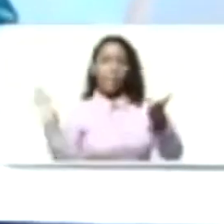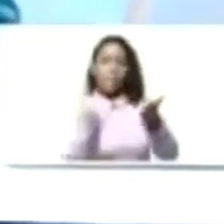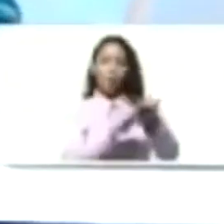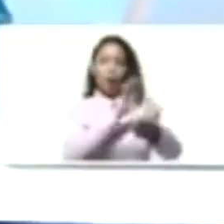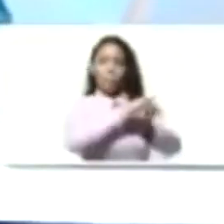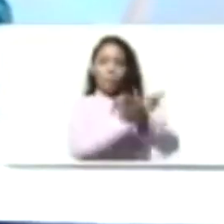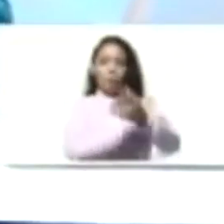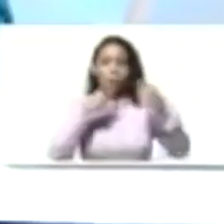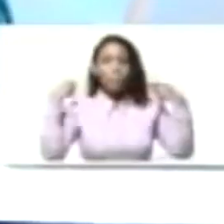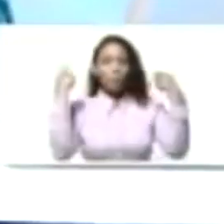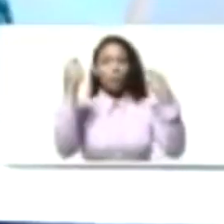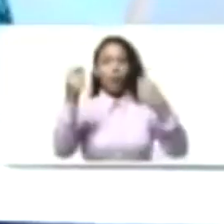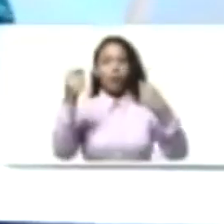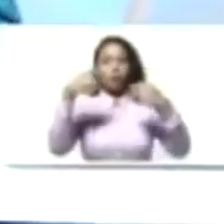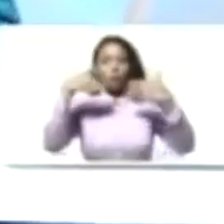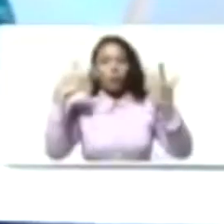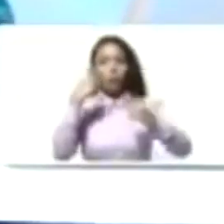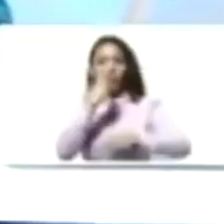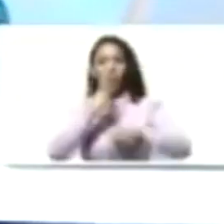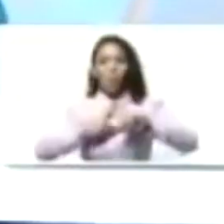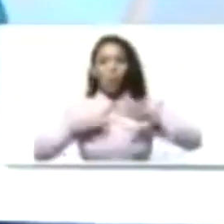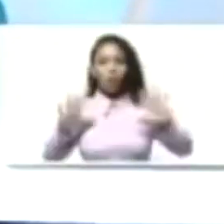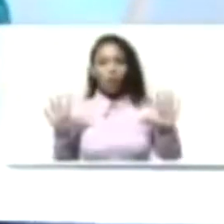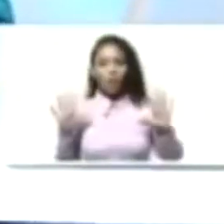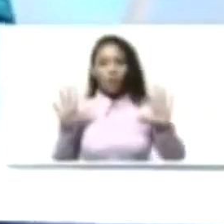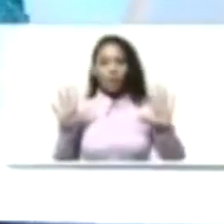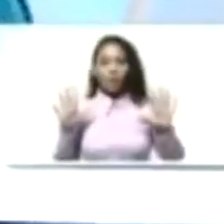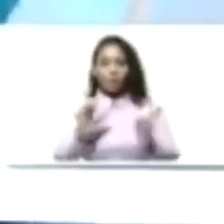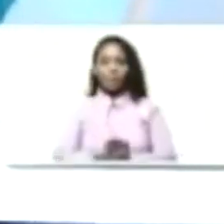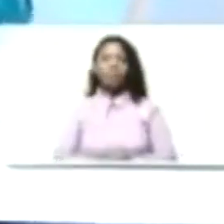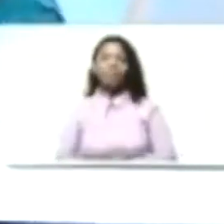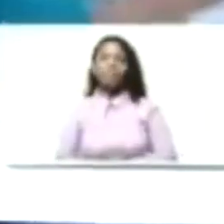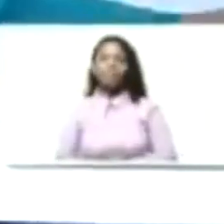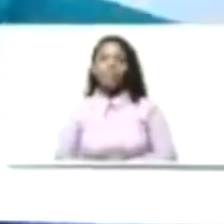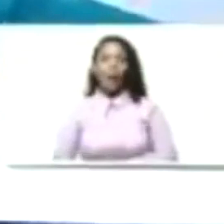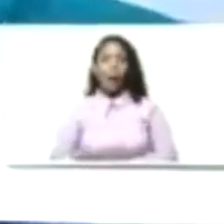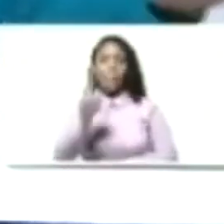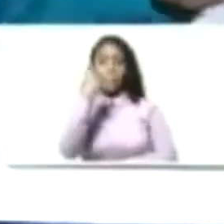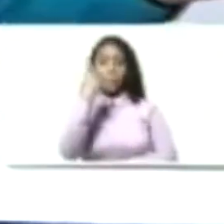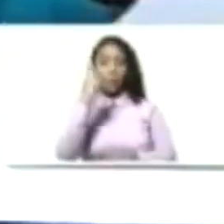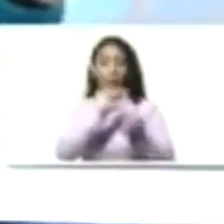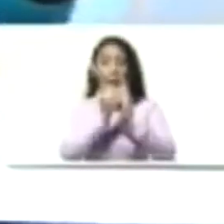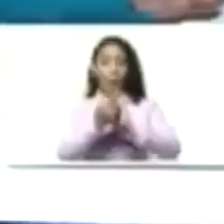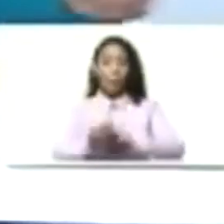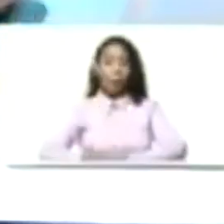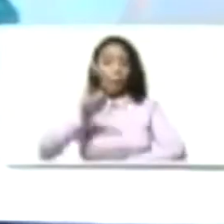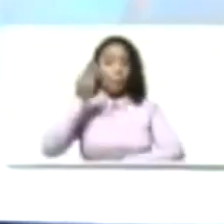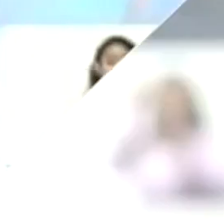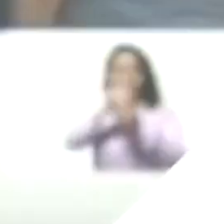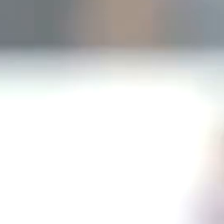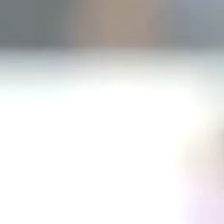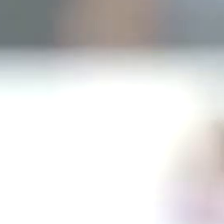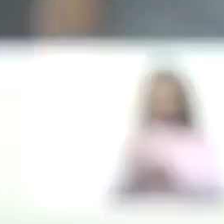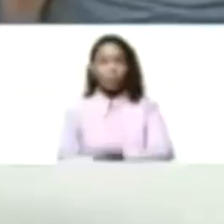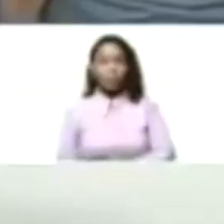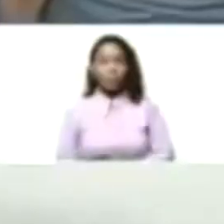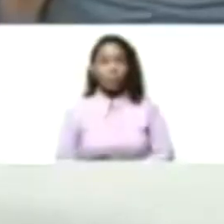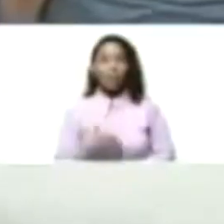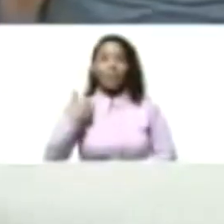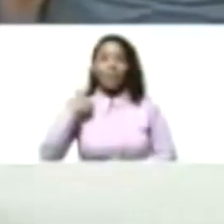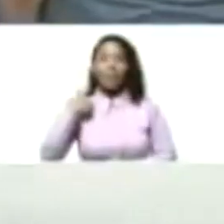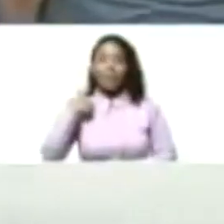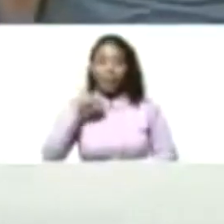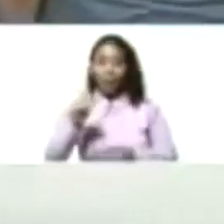poder popular a través del 1 por 10. ¿Ah? El primer cambio, importante, punto a favor. Continúa. Tenemos